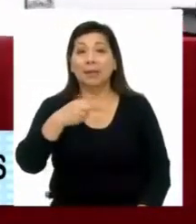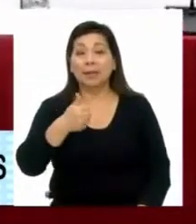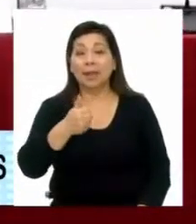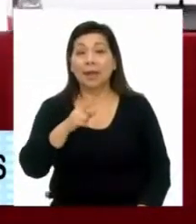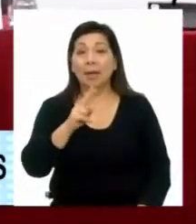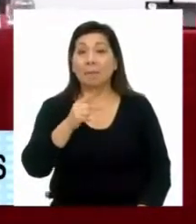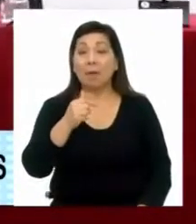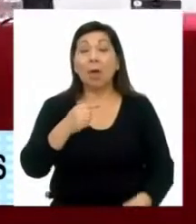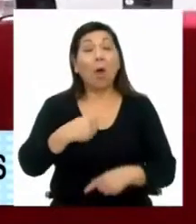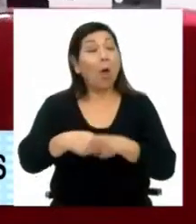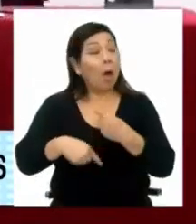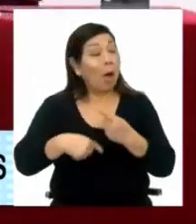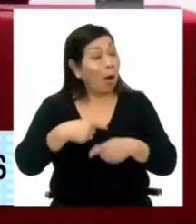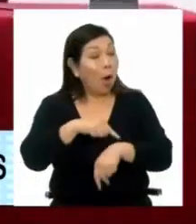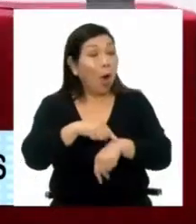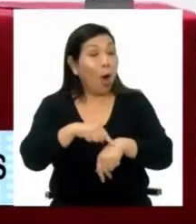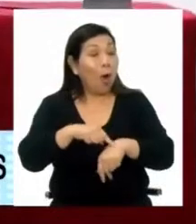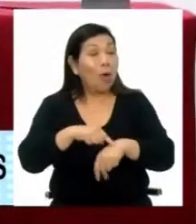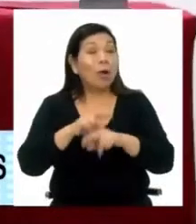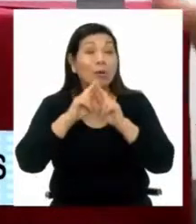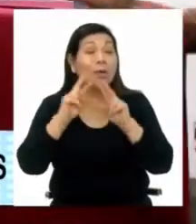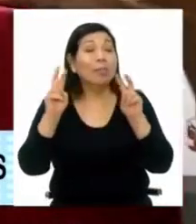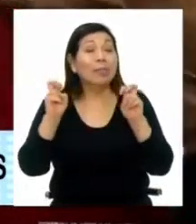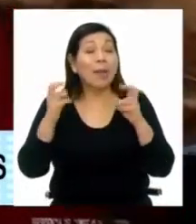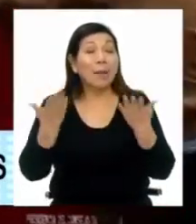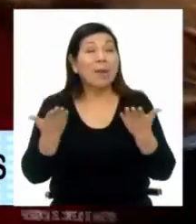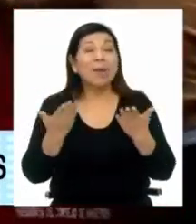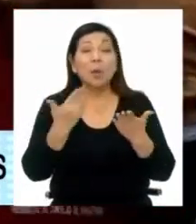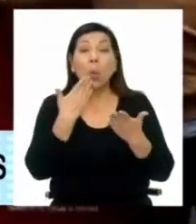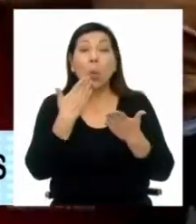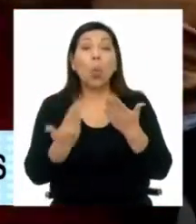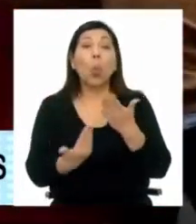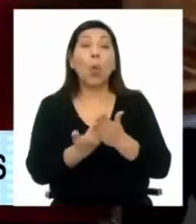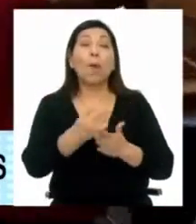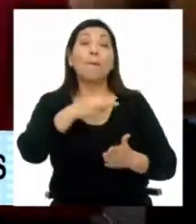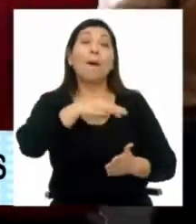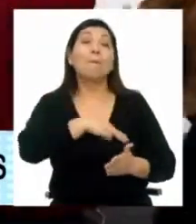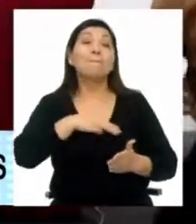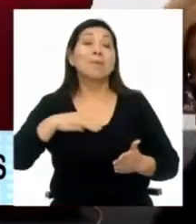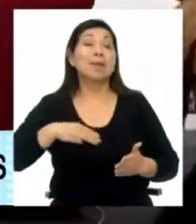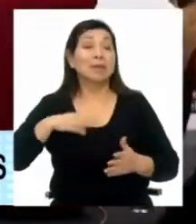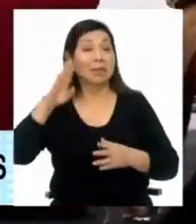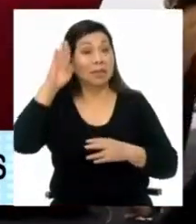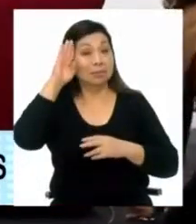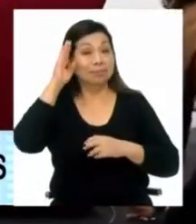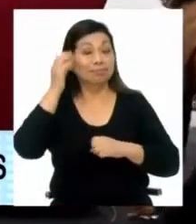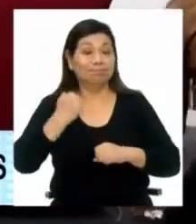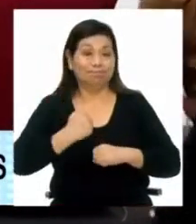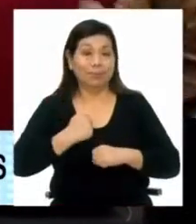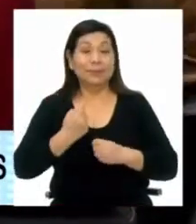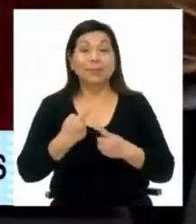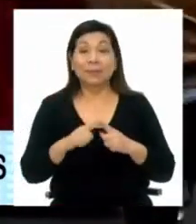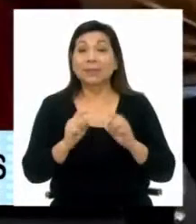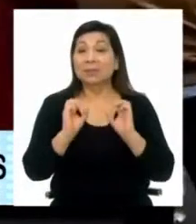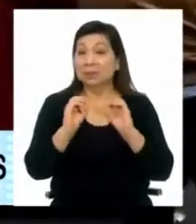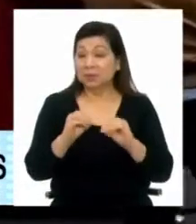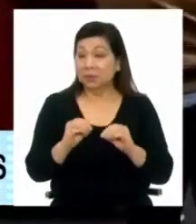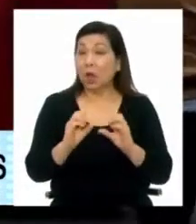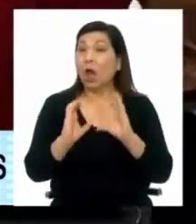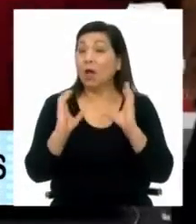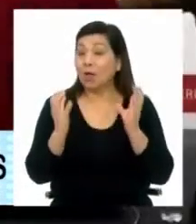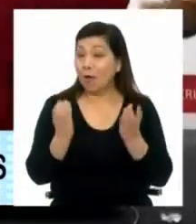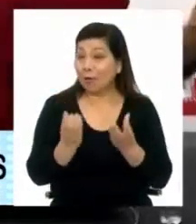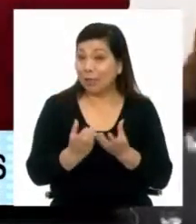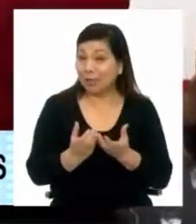Vázquez. Ella ha dicho que en las próximas horas se va a resolver el tema del nuevo titular de la cartera del Interior y que llegará al Congreso